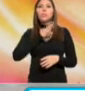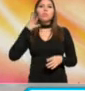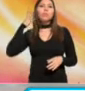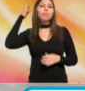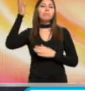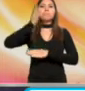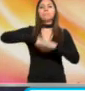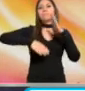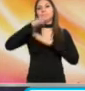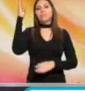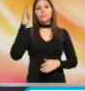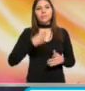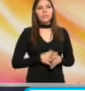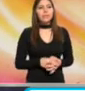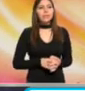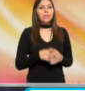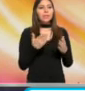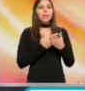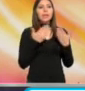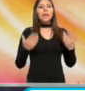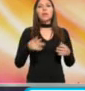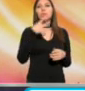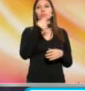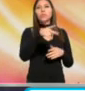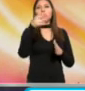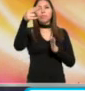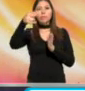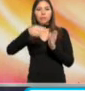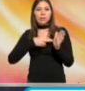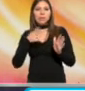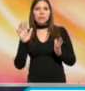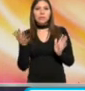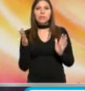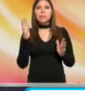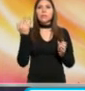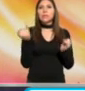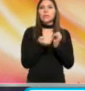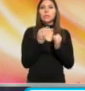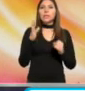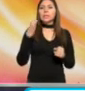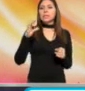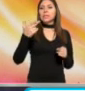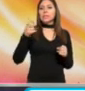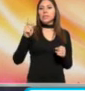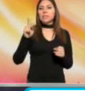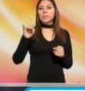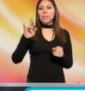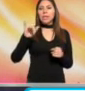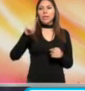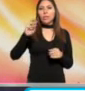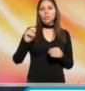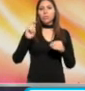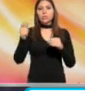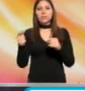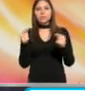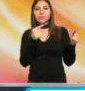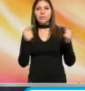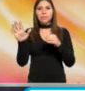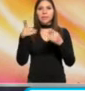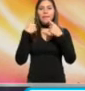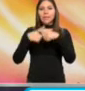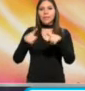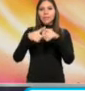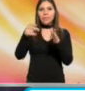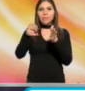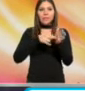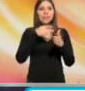comentar, esta firma me parece un poquito a la de Chespirito, ¿eh? O sea, Un sí, ojo poco, de buen pero cubero. sí se fijan cómo hay diferencia entre el Chespirito y sus demás personajes. Sí,